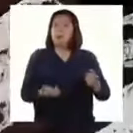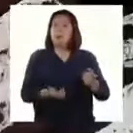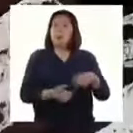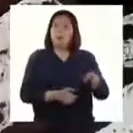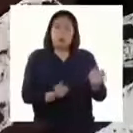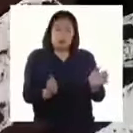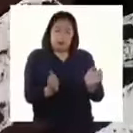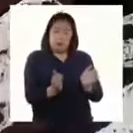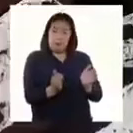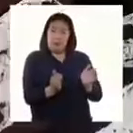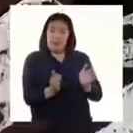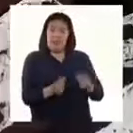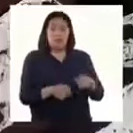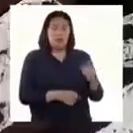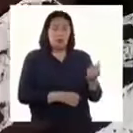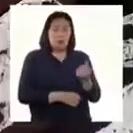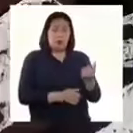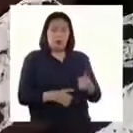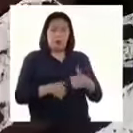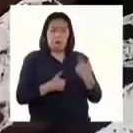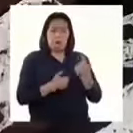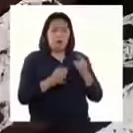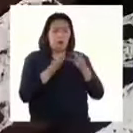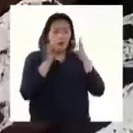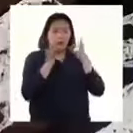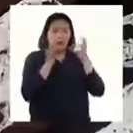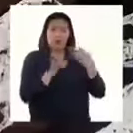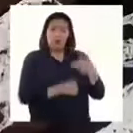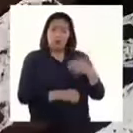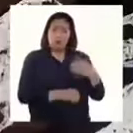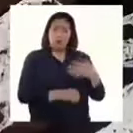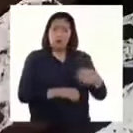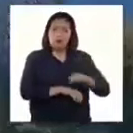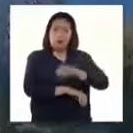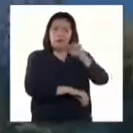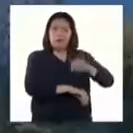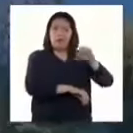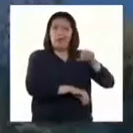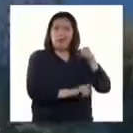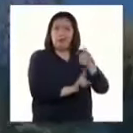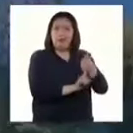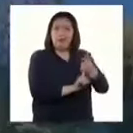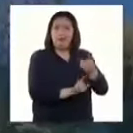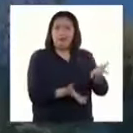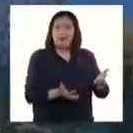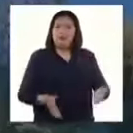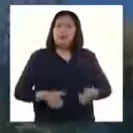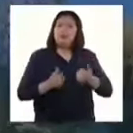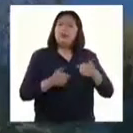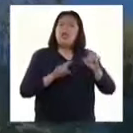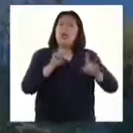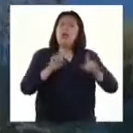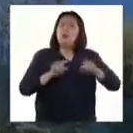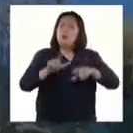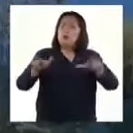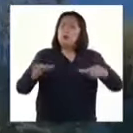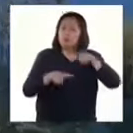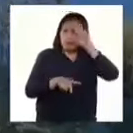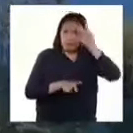Este pequeño y solitario felino es una especie endémica de los Andes, que habita en algunas zonas de